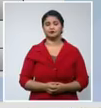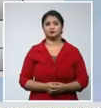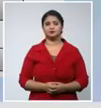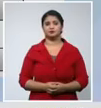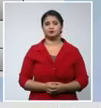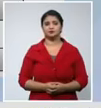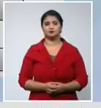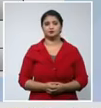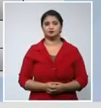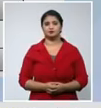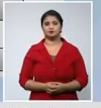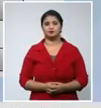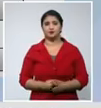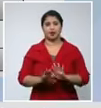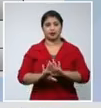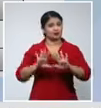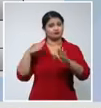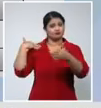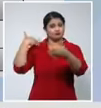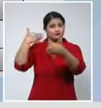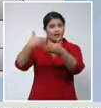ya acumula